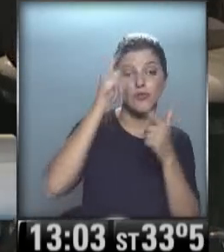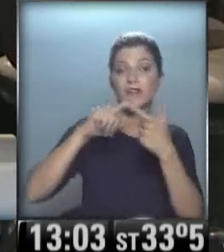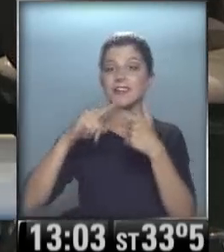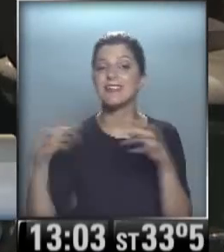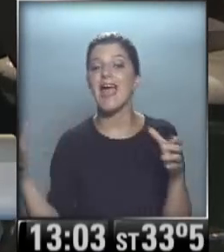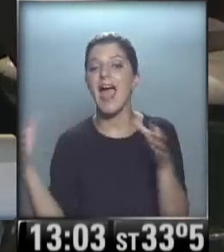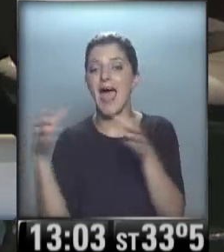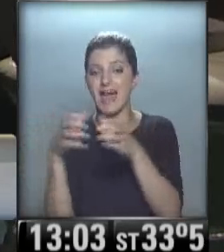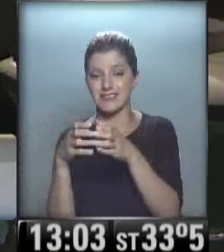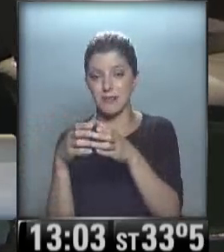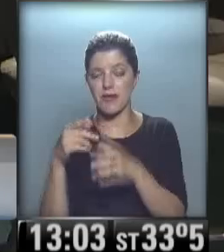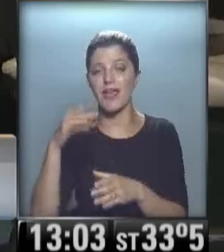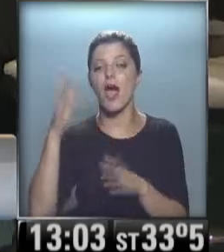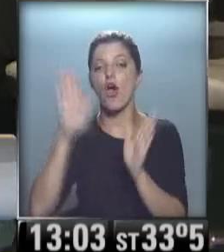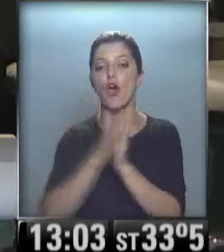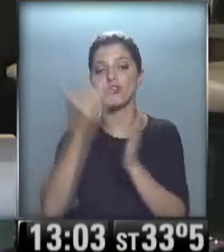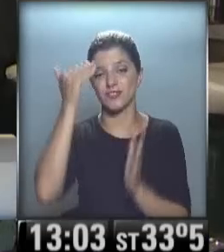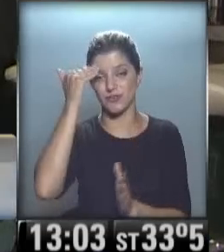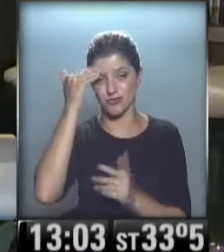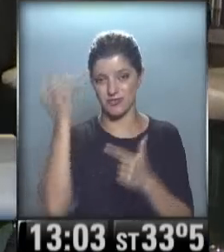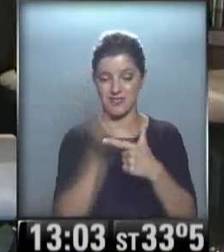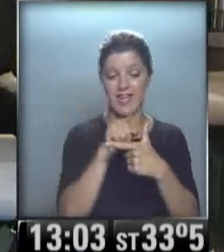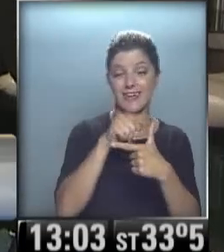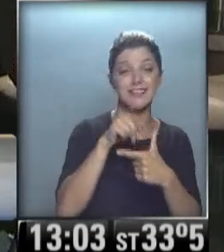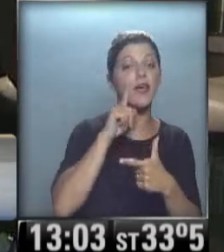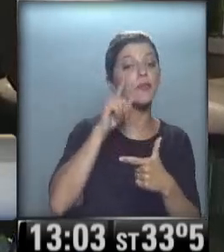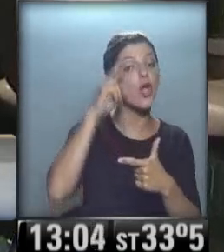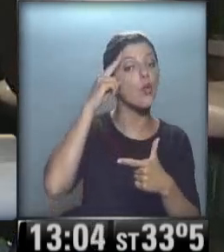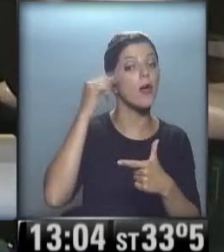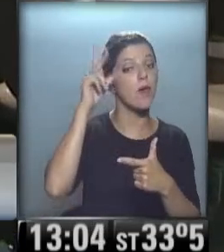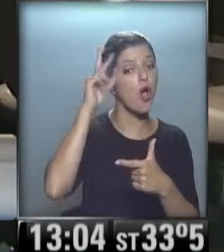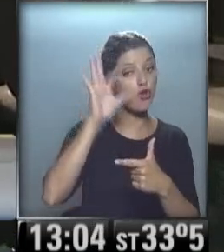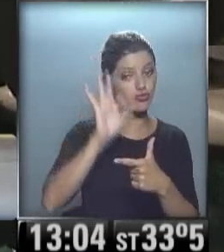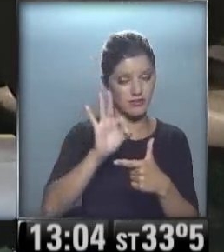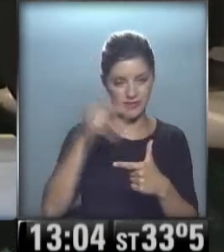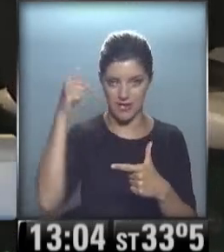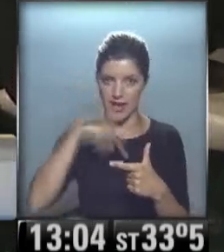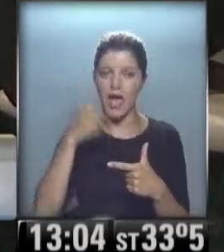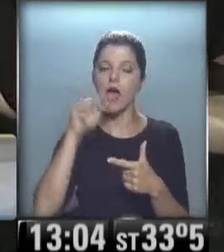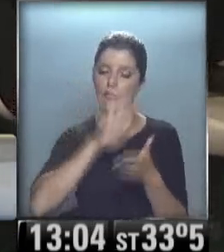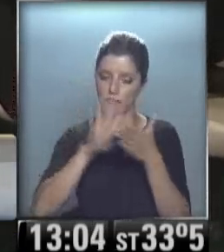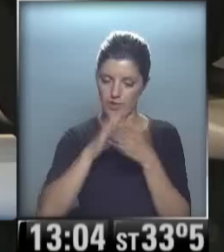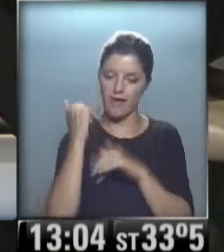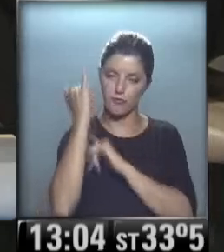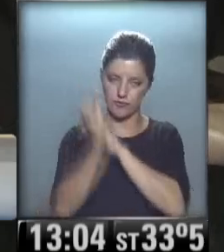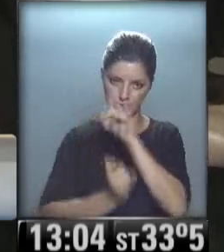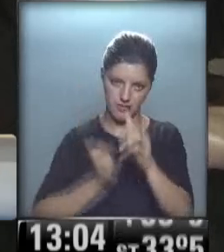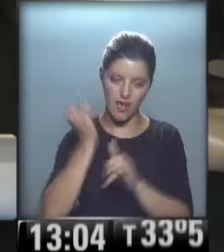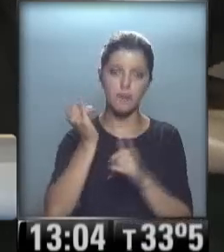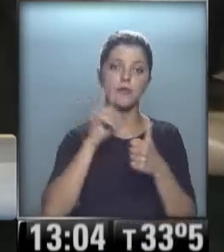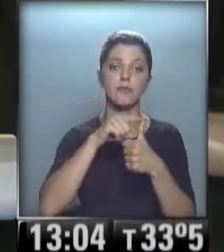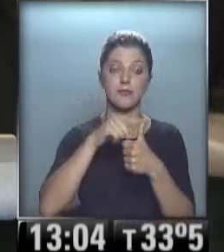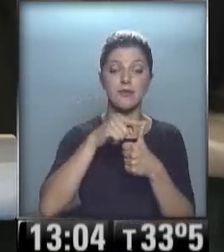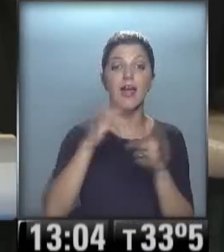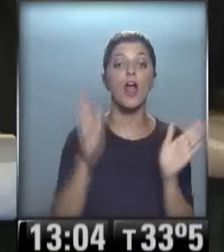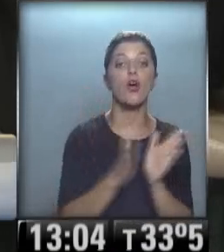Constituyente Constitución de 1980 que como se escuchaba allí esto lo hemos repetido acá en innumerables oportunidades fue la